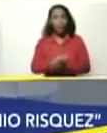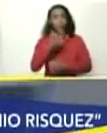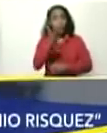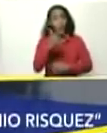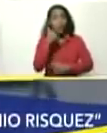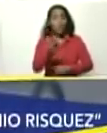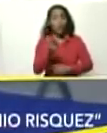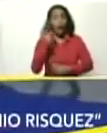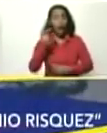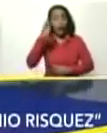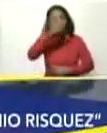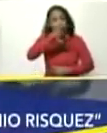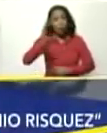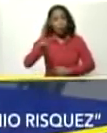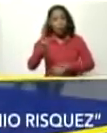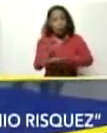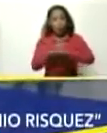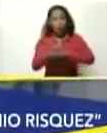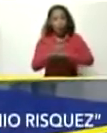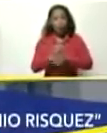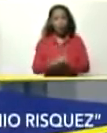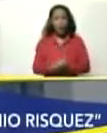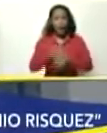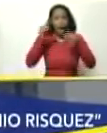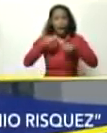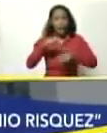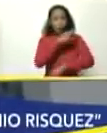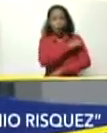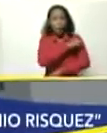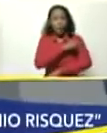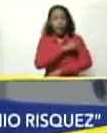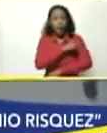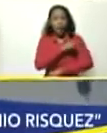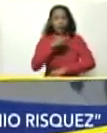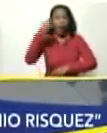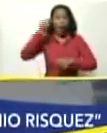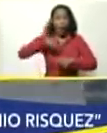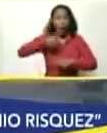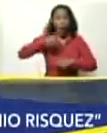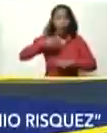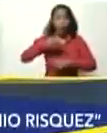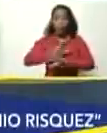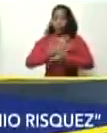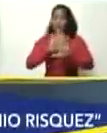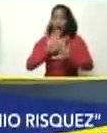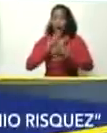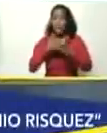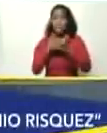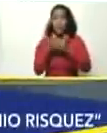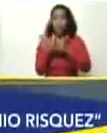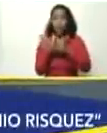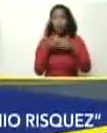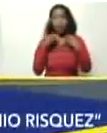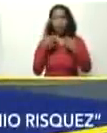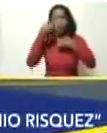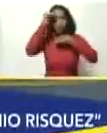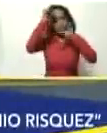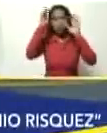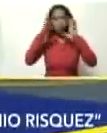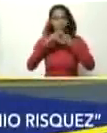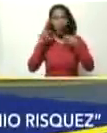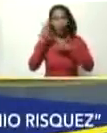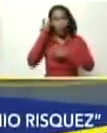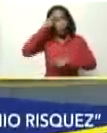mencionaba, ciudadano gobernador, este hospital desde hoy ya queda aperturado para atender a toda